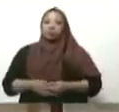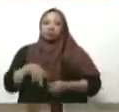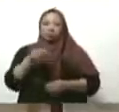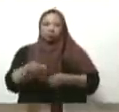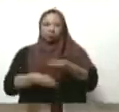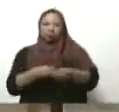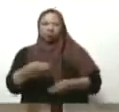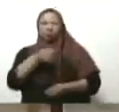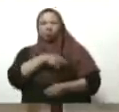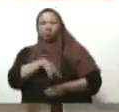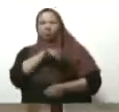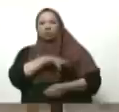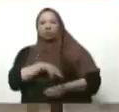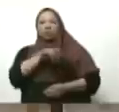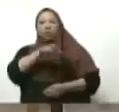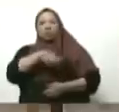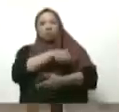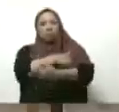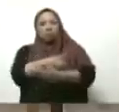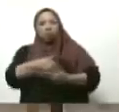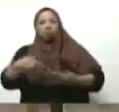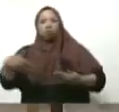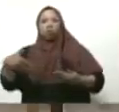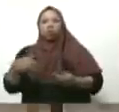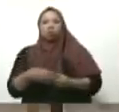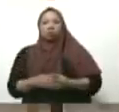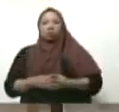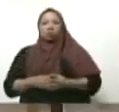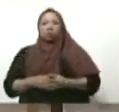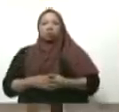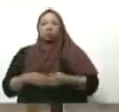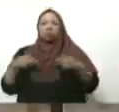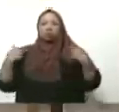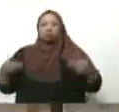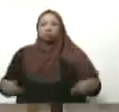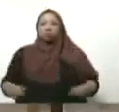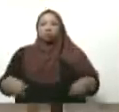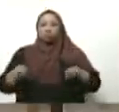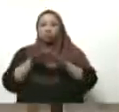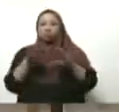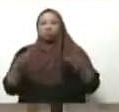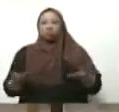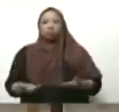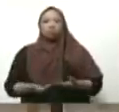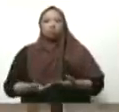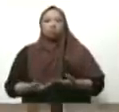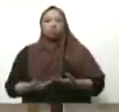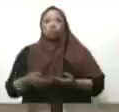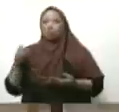centenares a decenas de millones de seres humanos en el mundo durante décadas